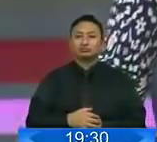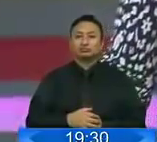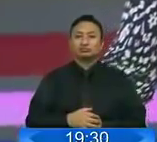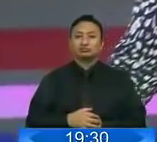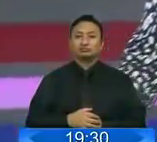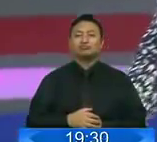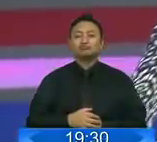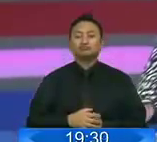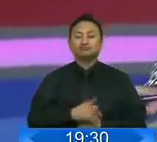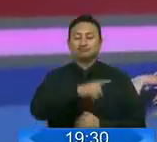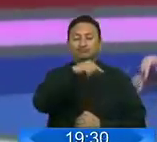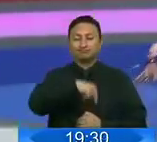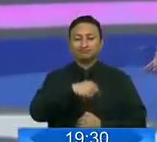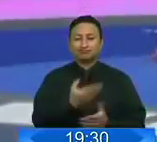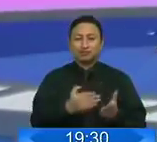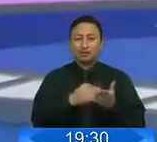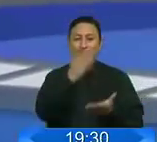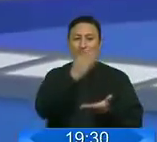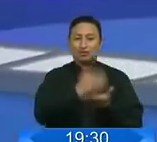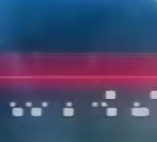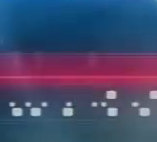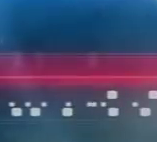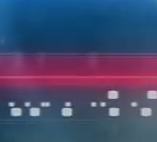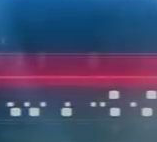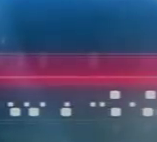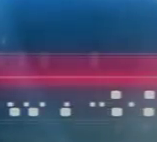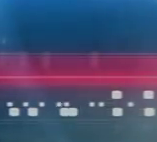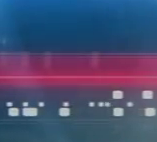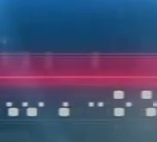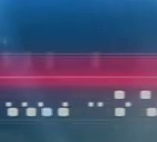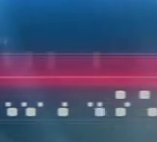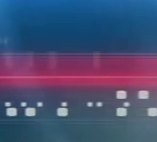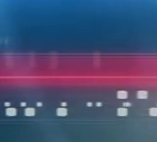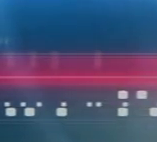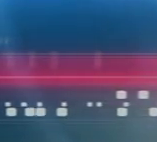Momento de una nueva pausa aquí en Emisión Estelar del Comercio.